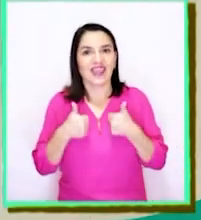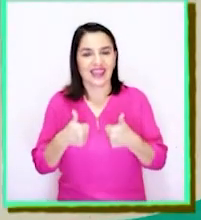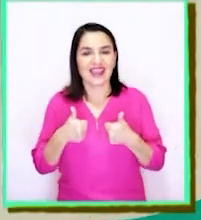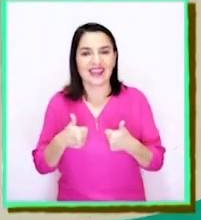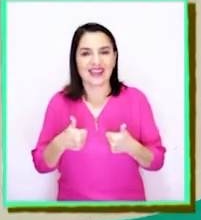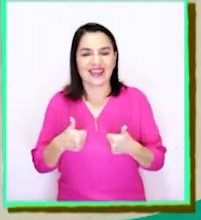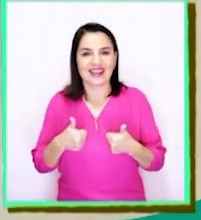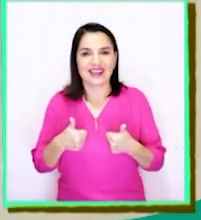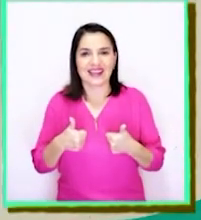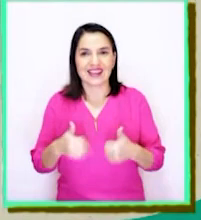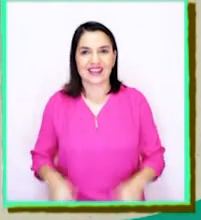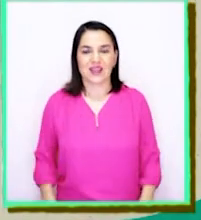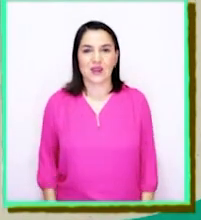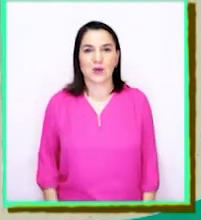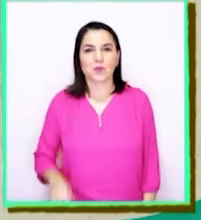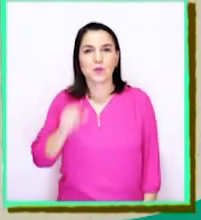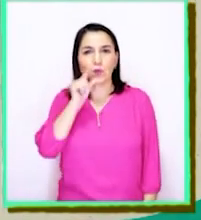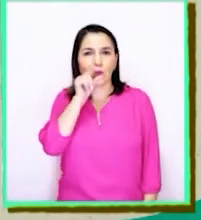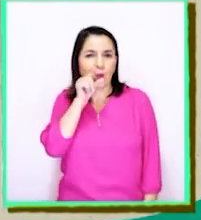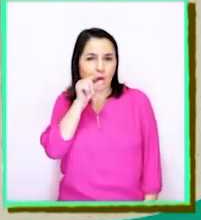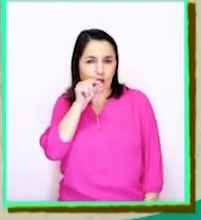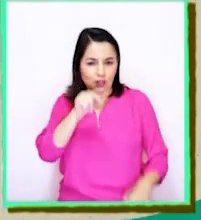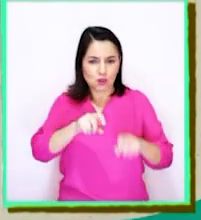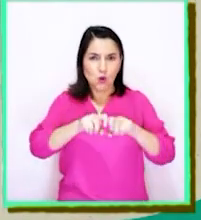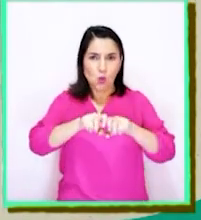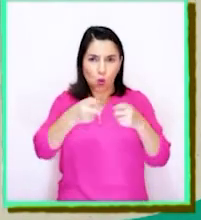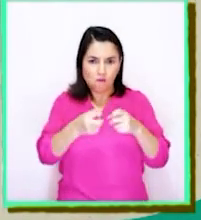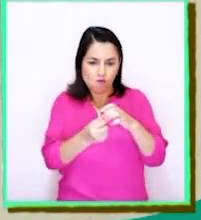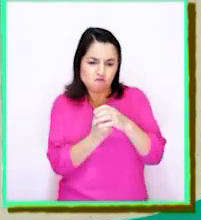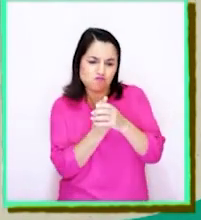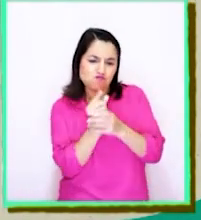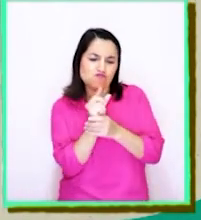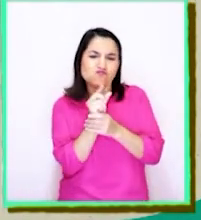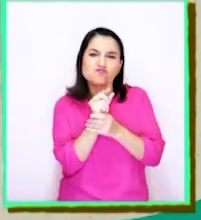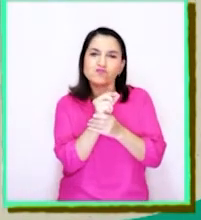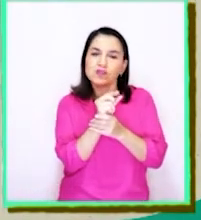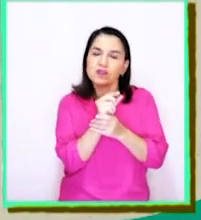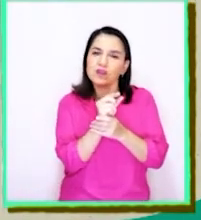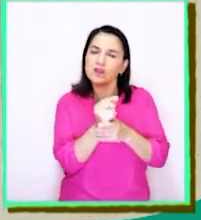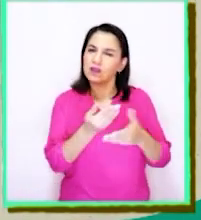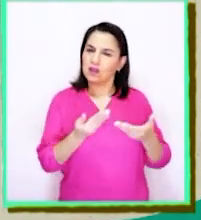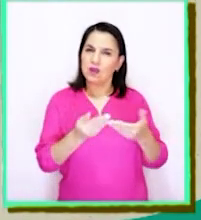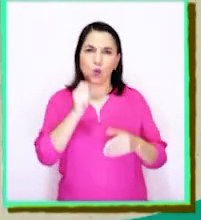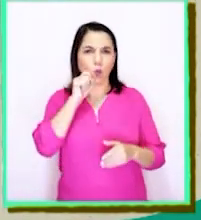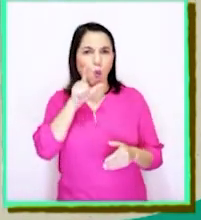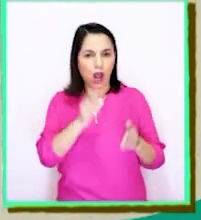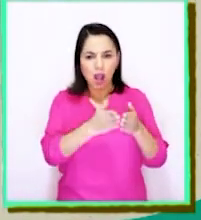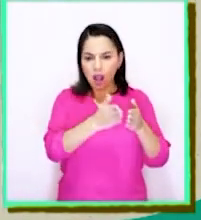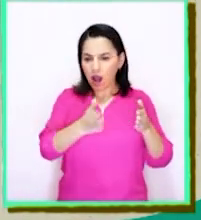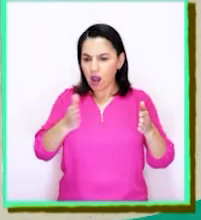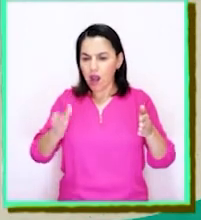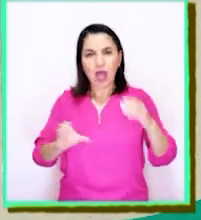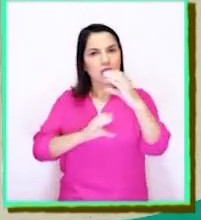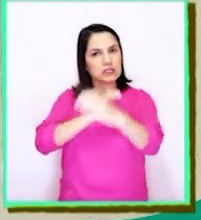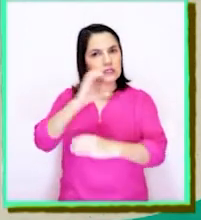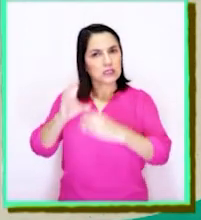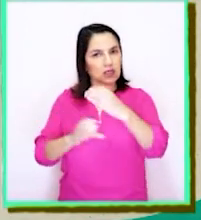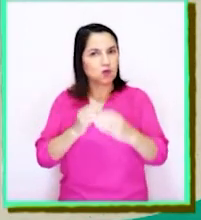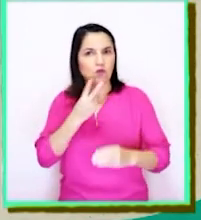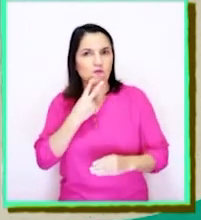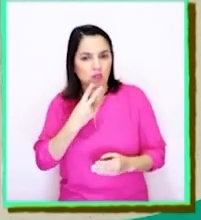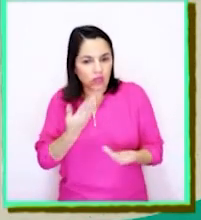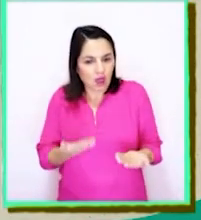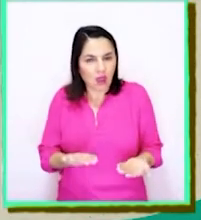¡Muy bien! Un pollito saliendo de su huevo. Y entonces, ¿en qué etapa de su ciclo de